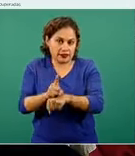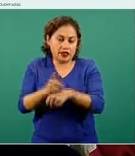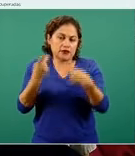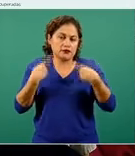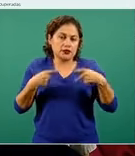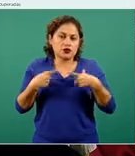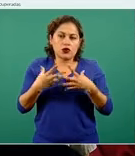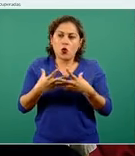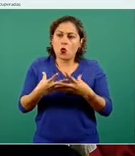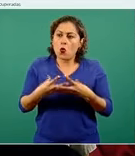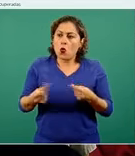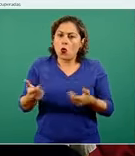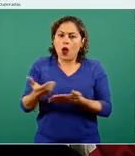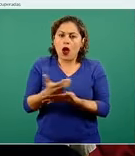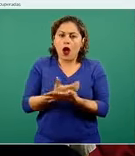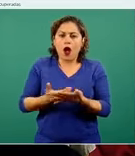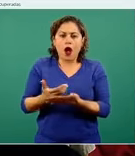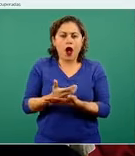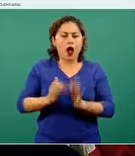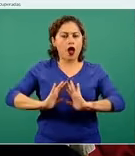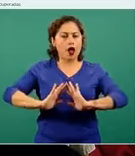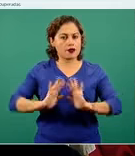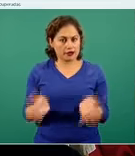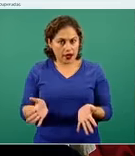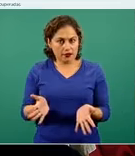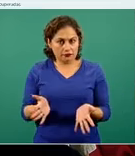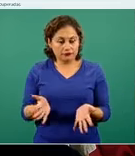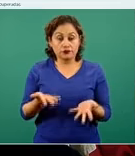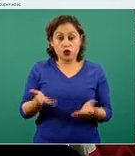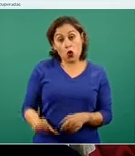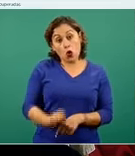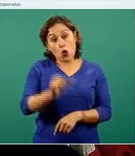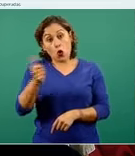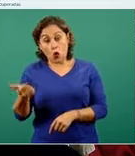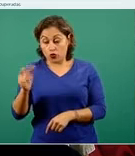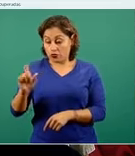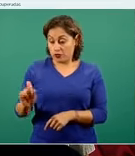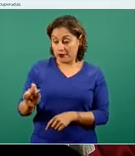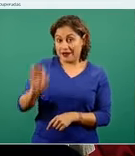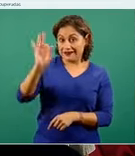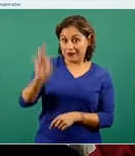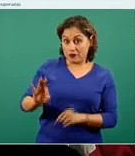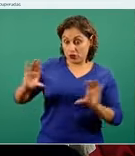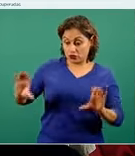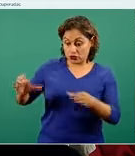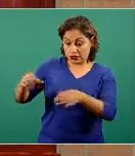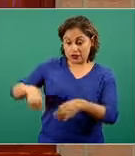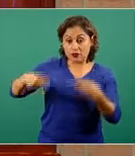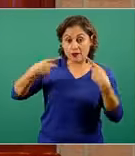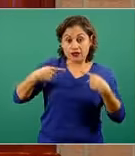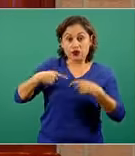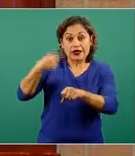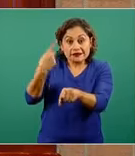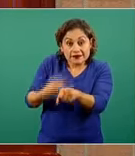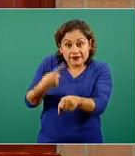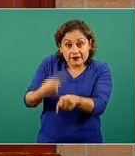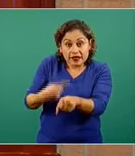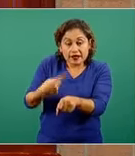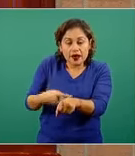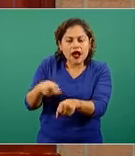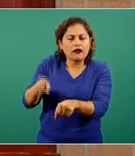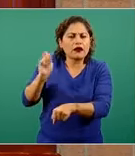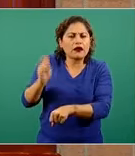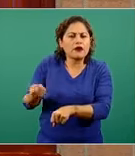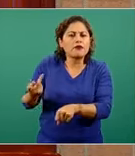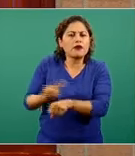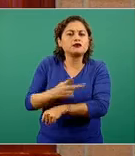recuperar nuevamente su salud. No así un 20%, del cual 15% desarrolla una